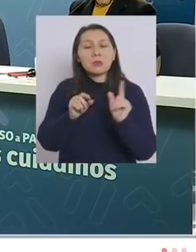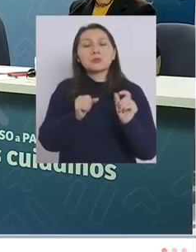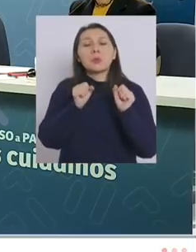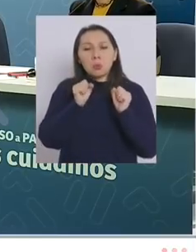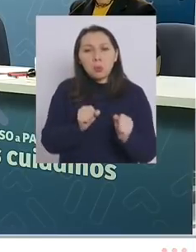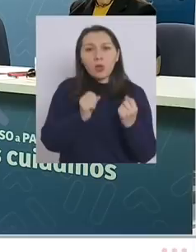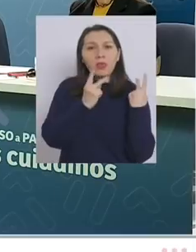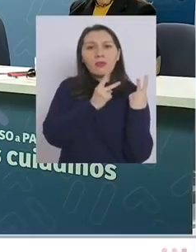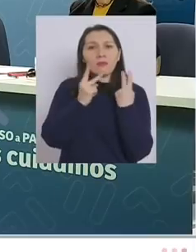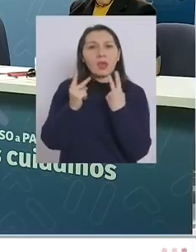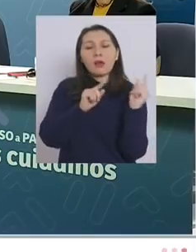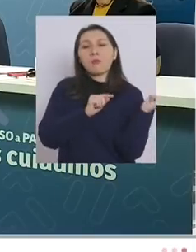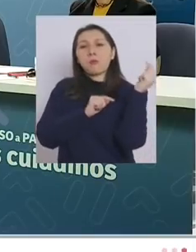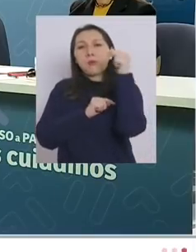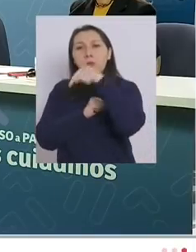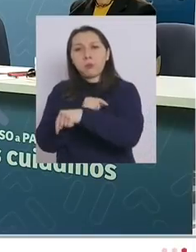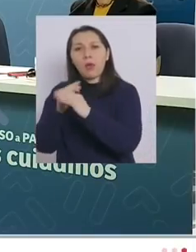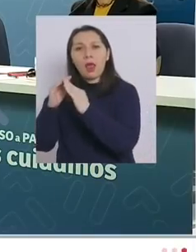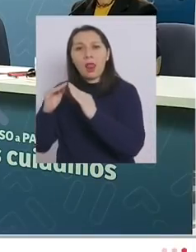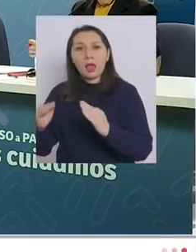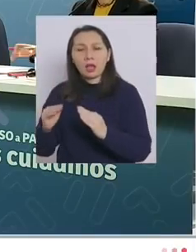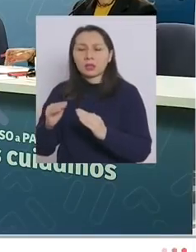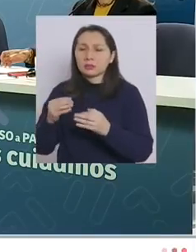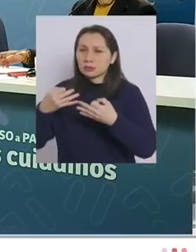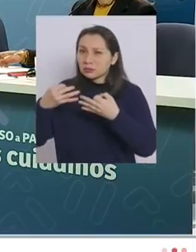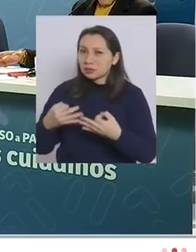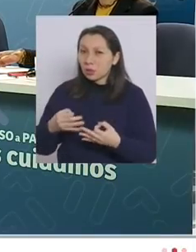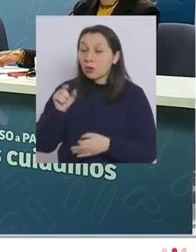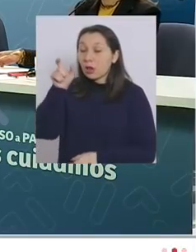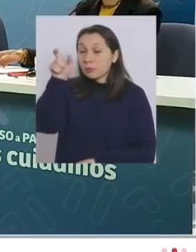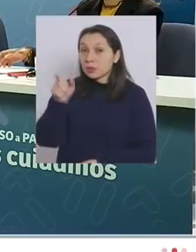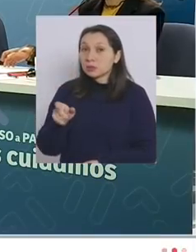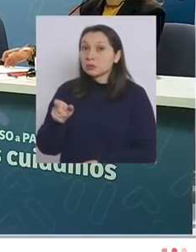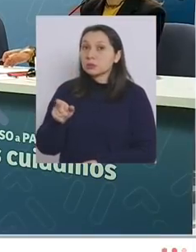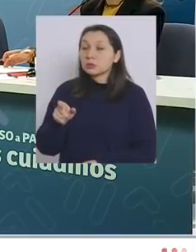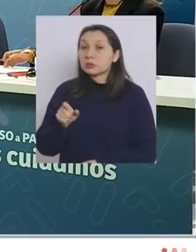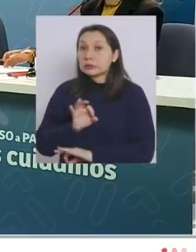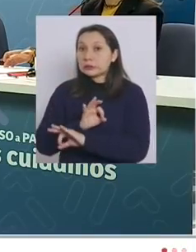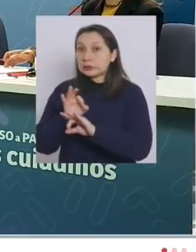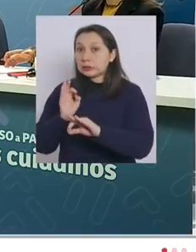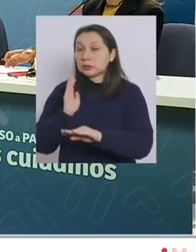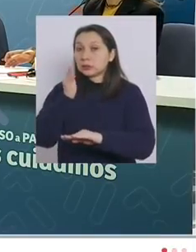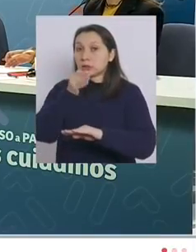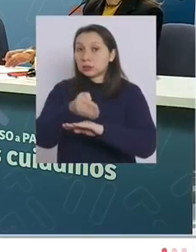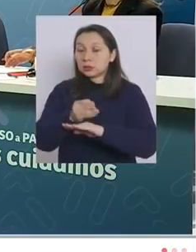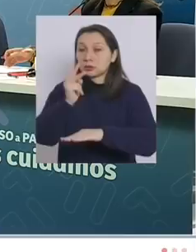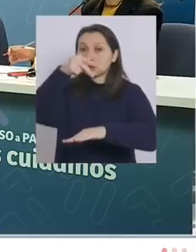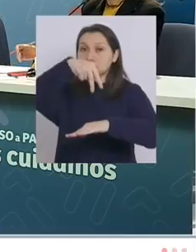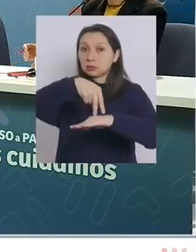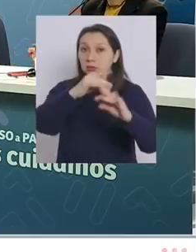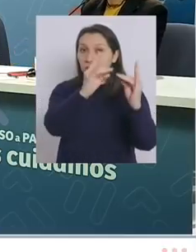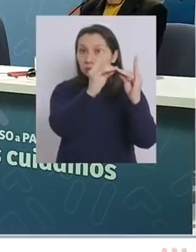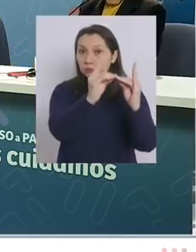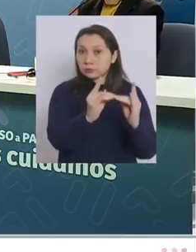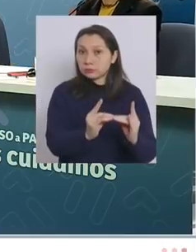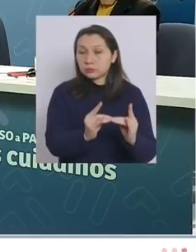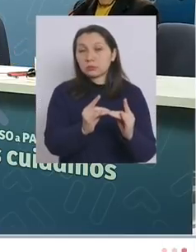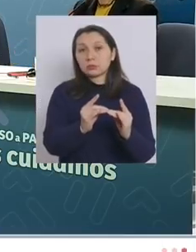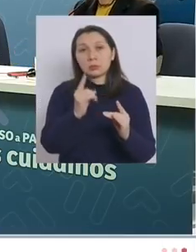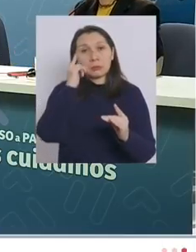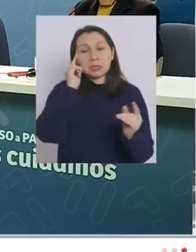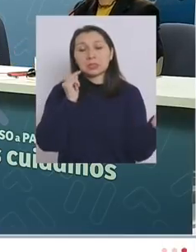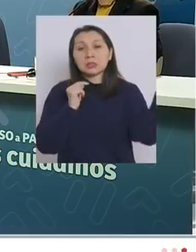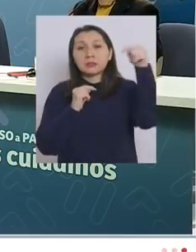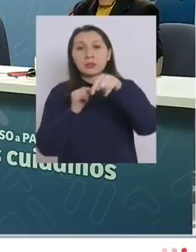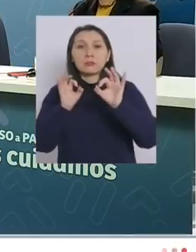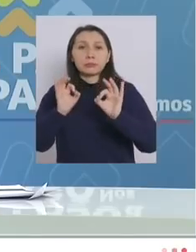pudiera hacer la cuarentena en su casa y si existe una certeza de que esta persona finalmente no asistió de manera presencial al funeral al que se supone venía a